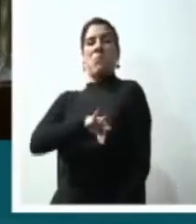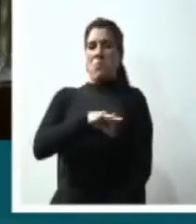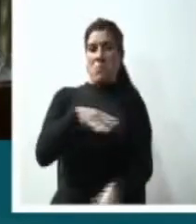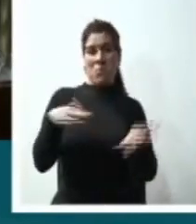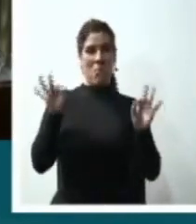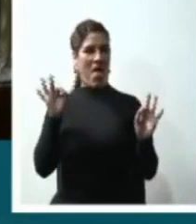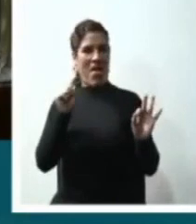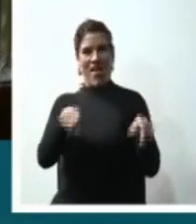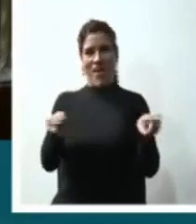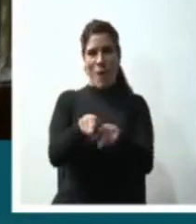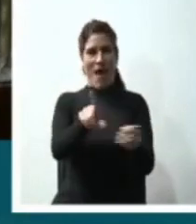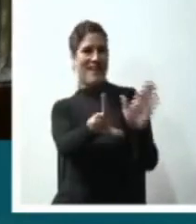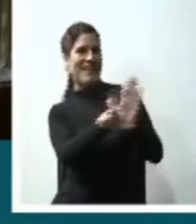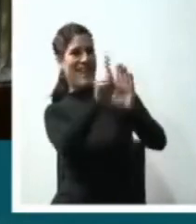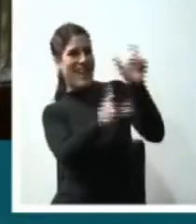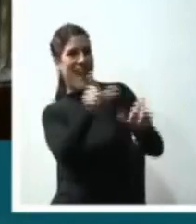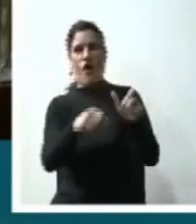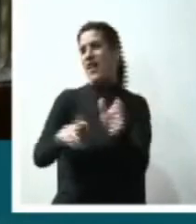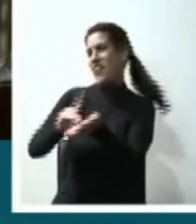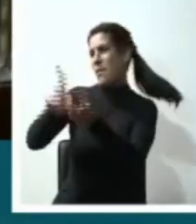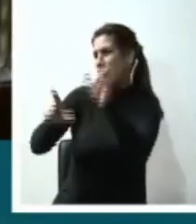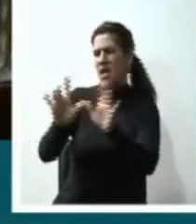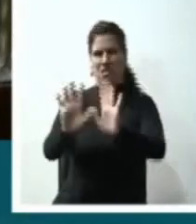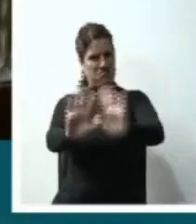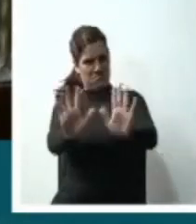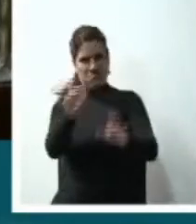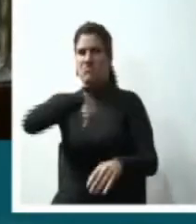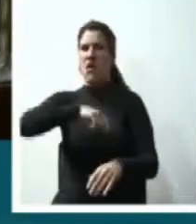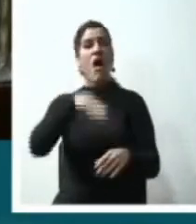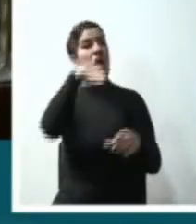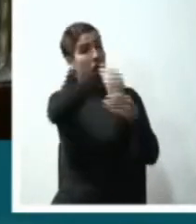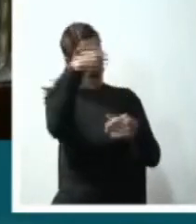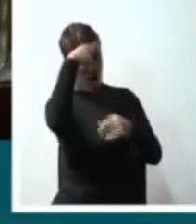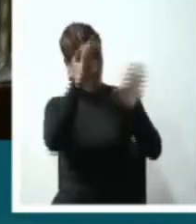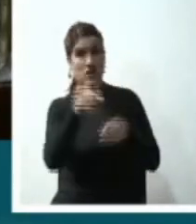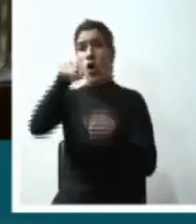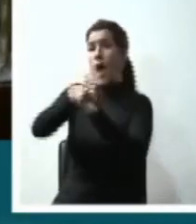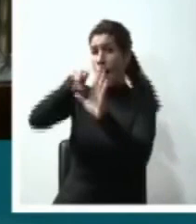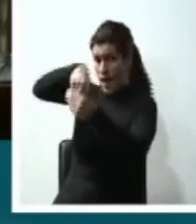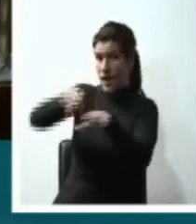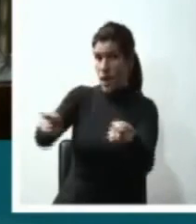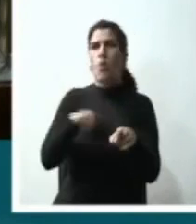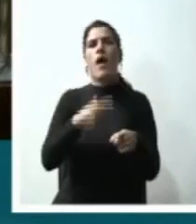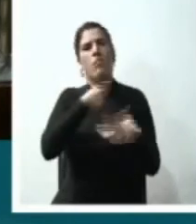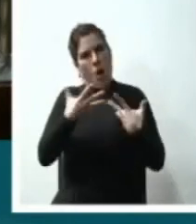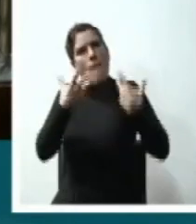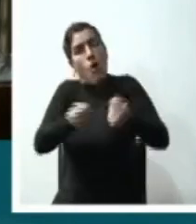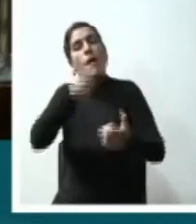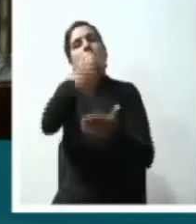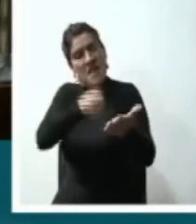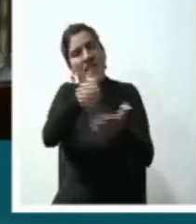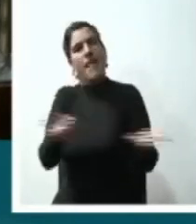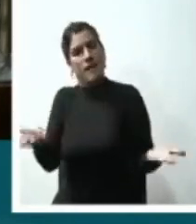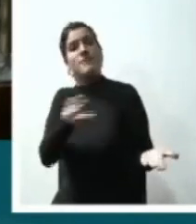diputados y legisladores, lo hacemos en las legislaturas, en el Congreso, justamente porque reivindicamos la militancia y